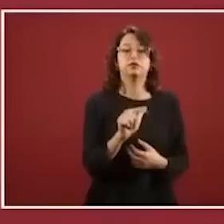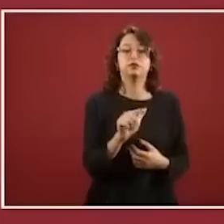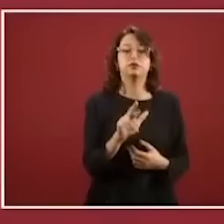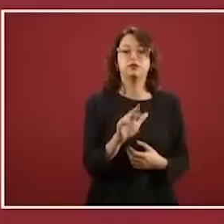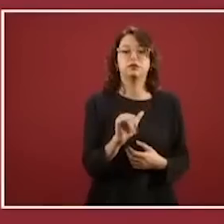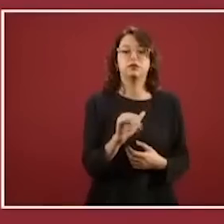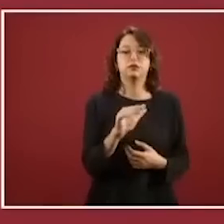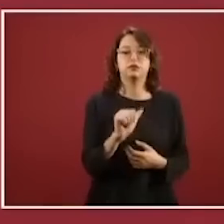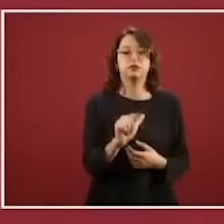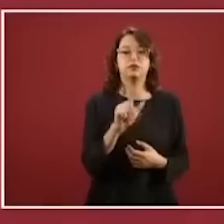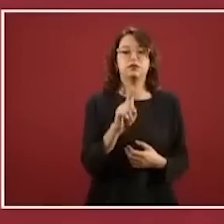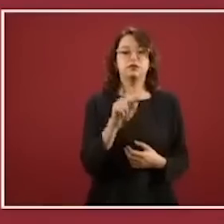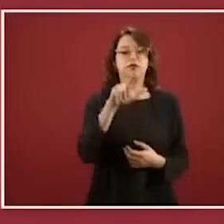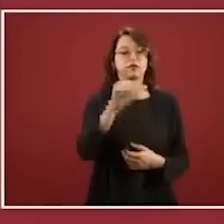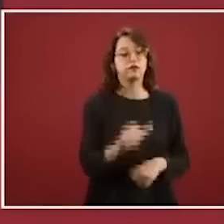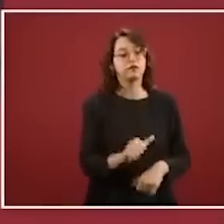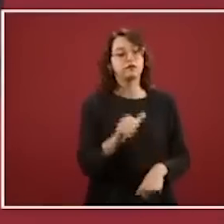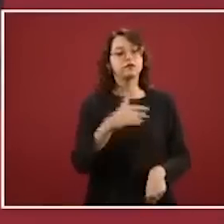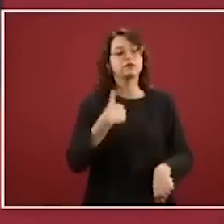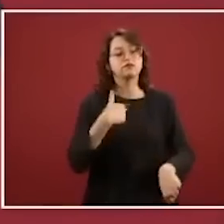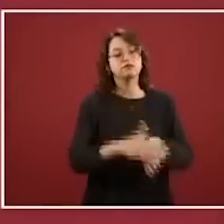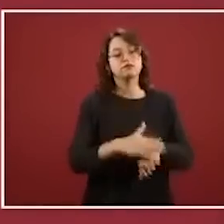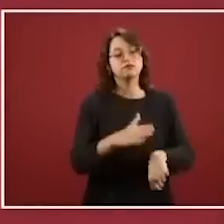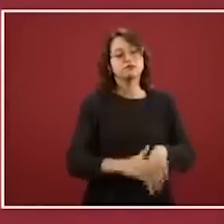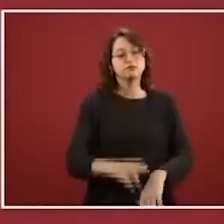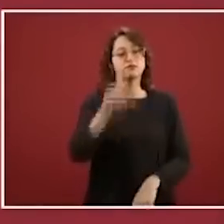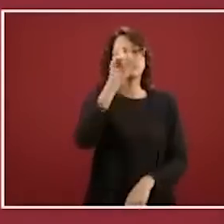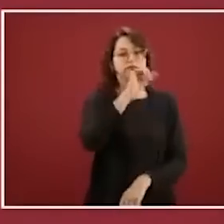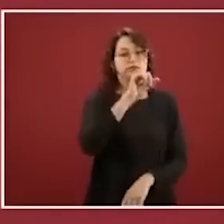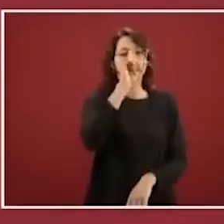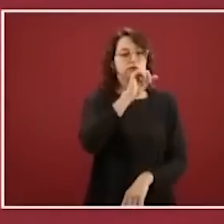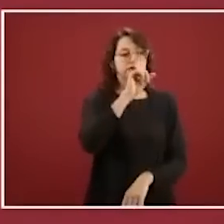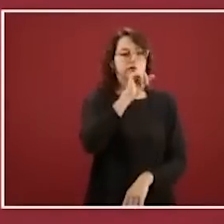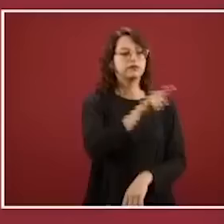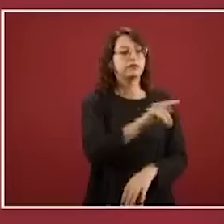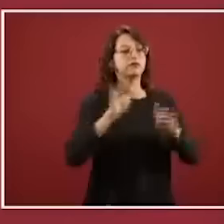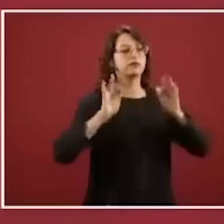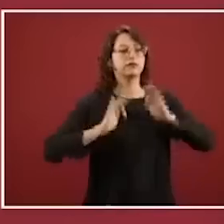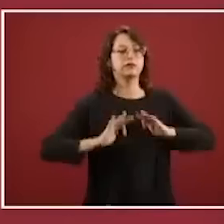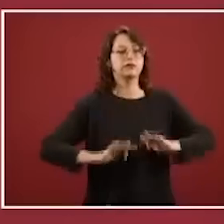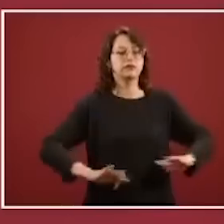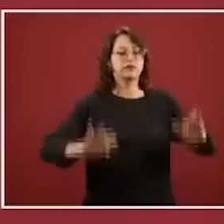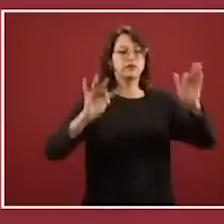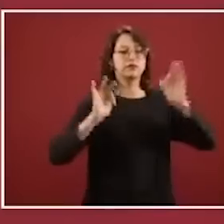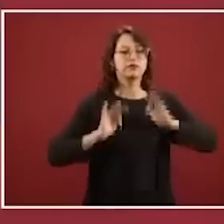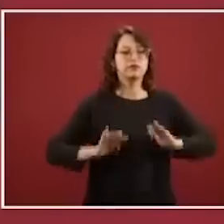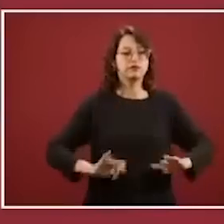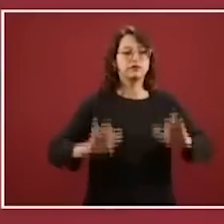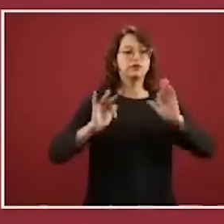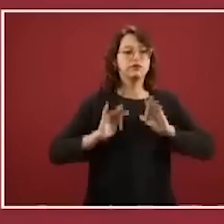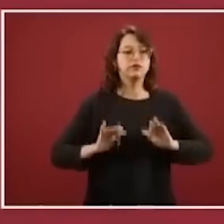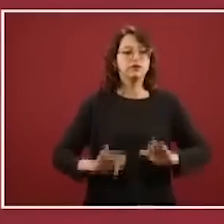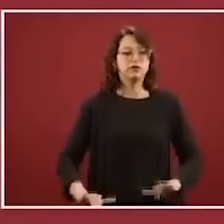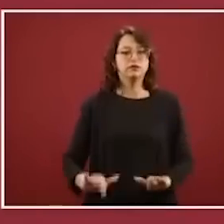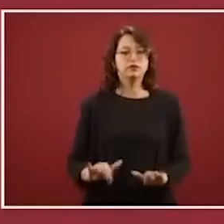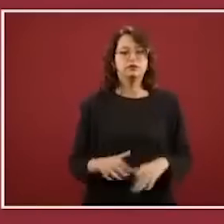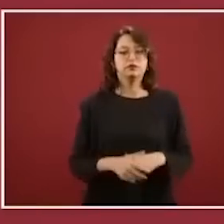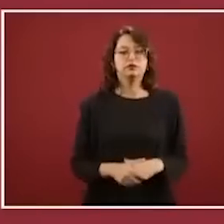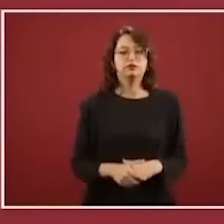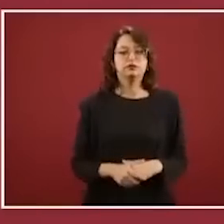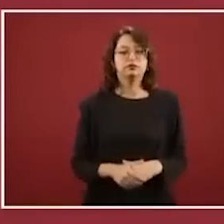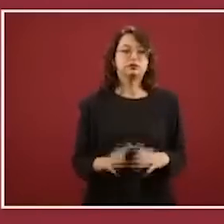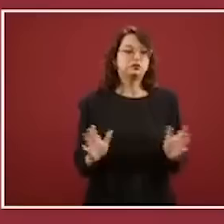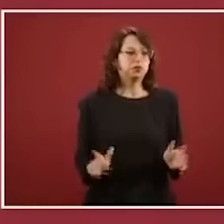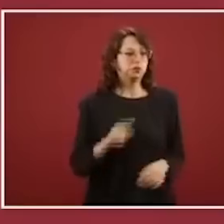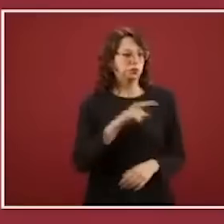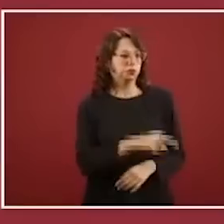una recomendación respetuosa es que se serenen, que se tranquilicen, que el que